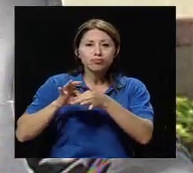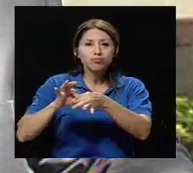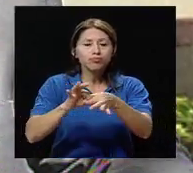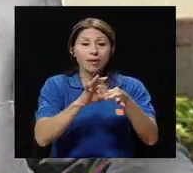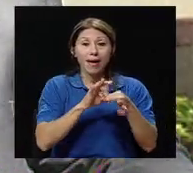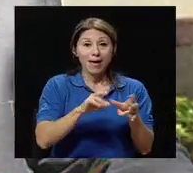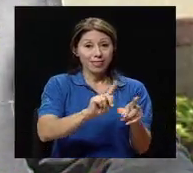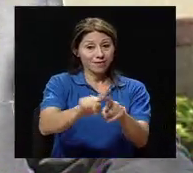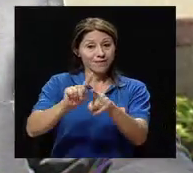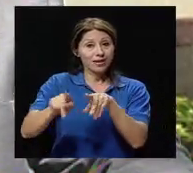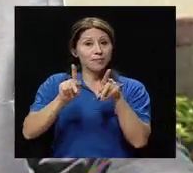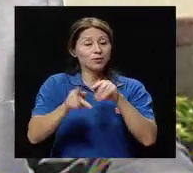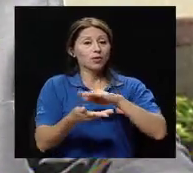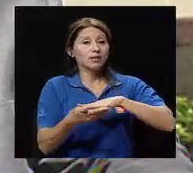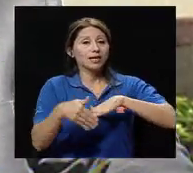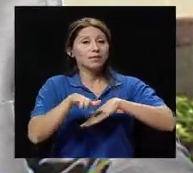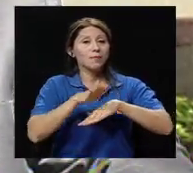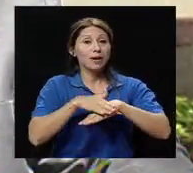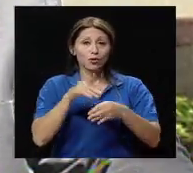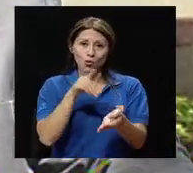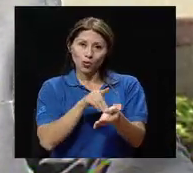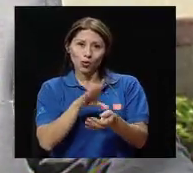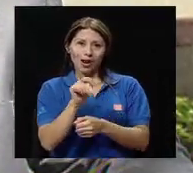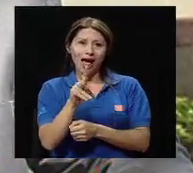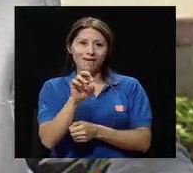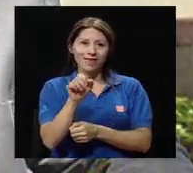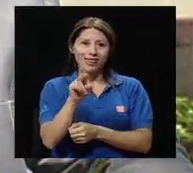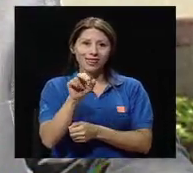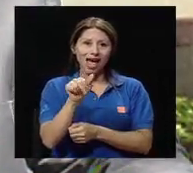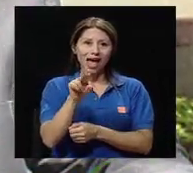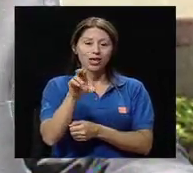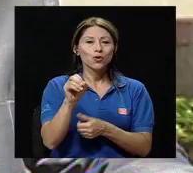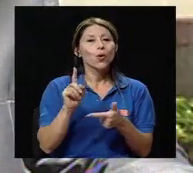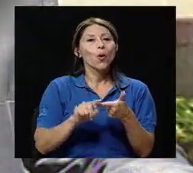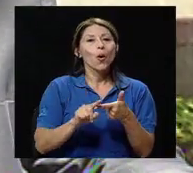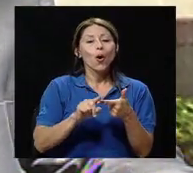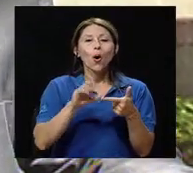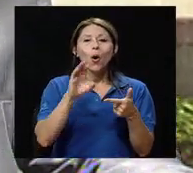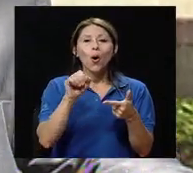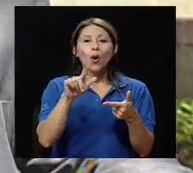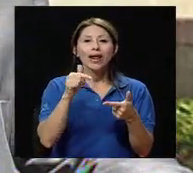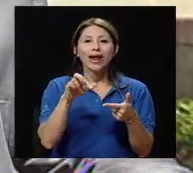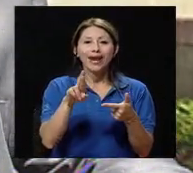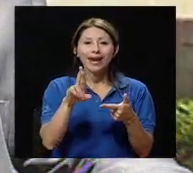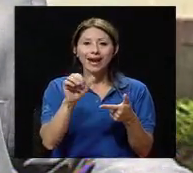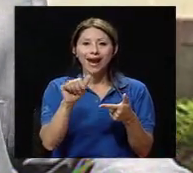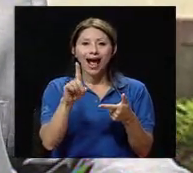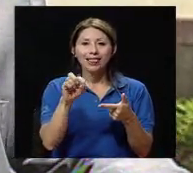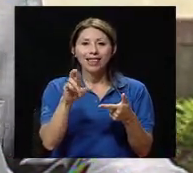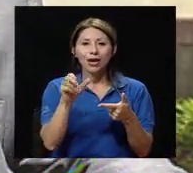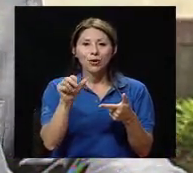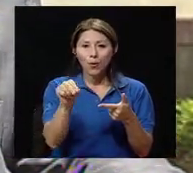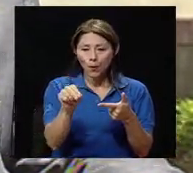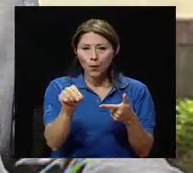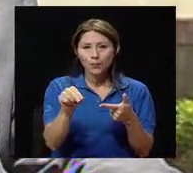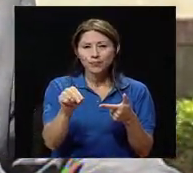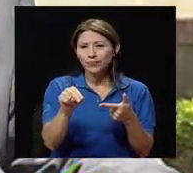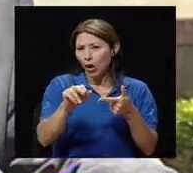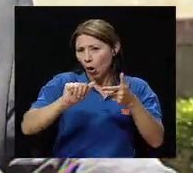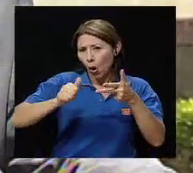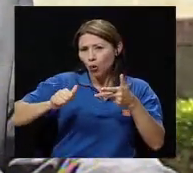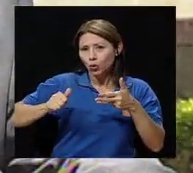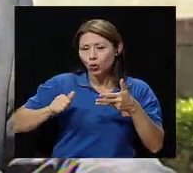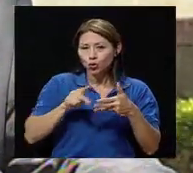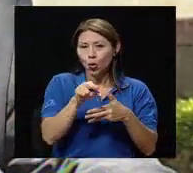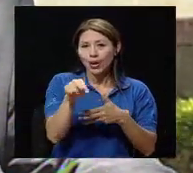varios expertos. El doctor Avendaño es uno de ellos, el doctor Jorge Calderón es otro, y bueno, otros